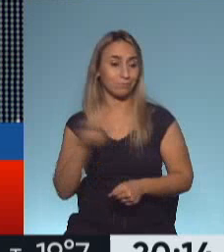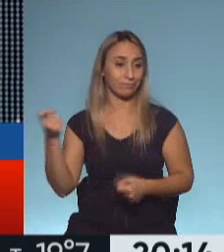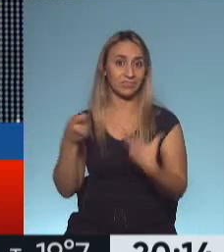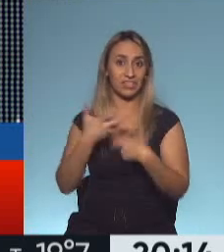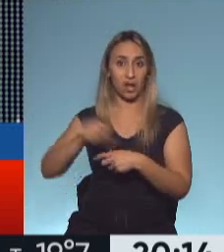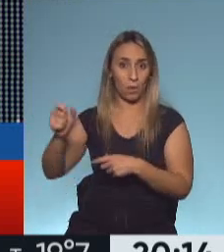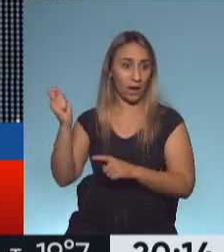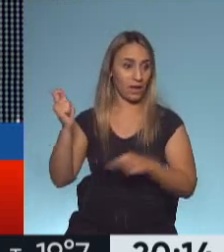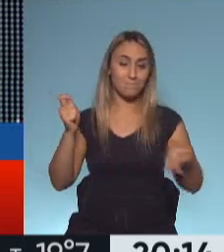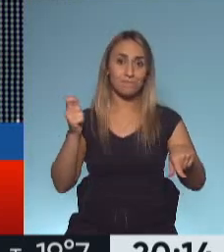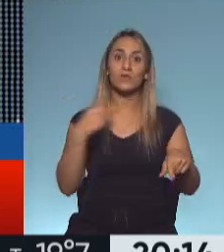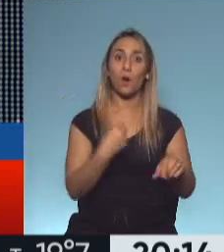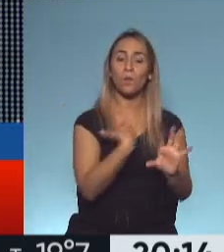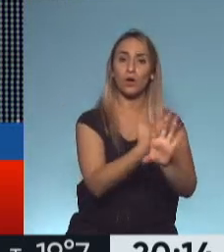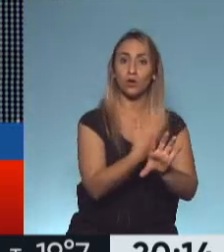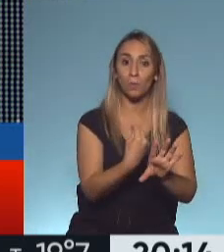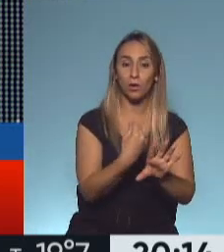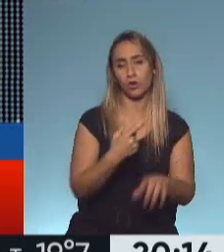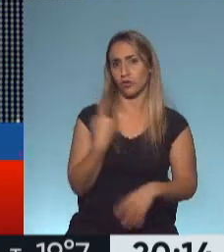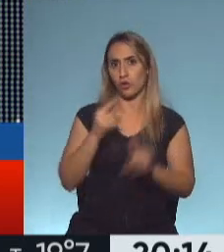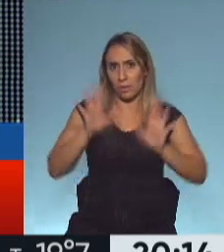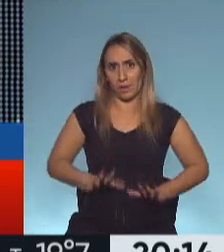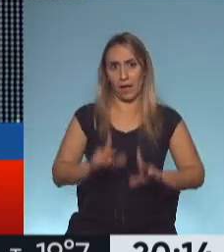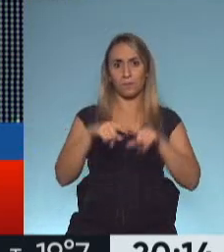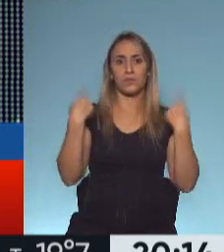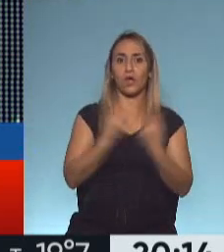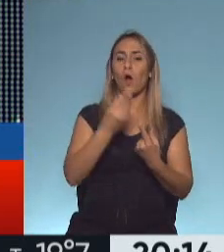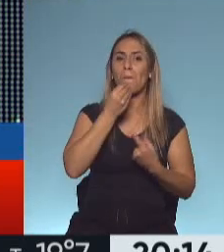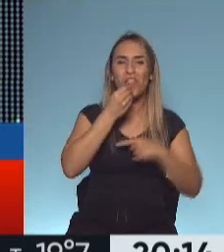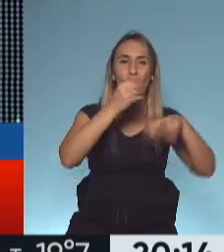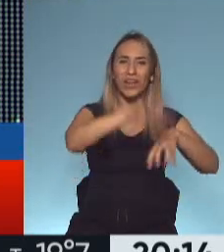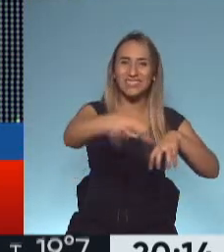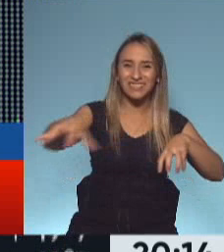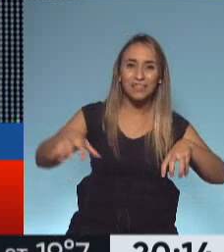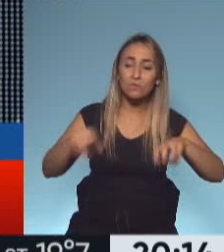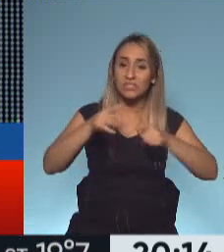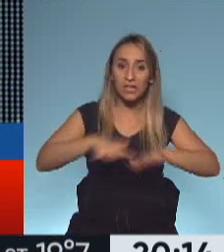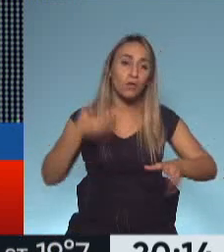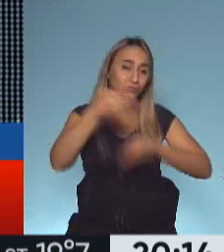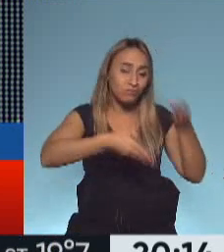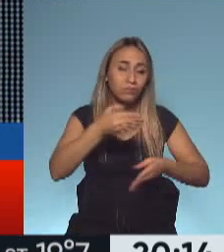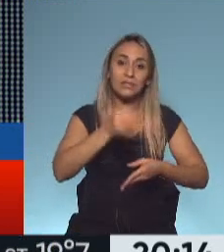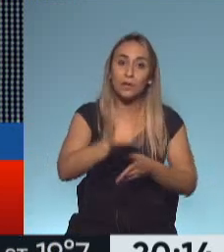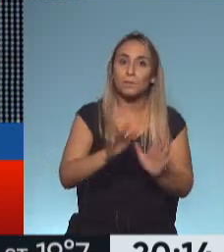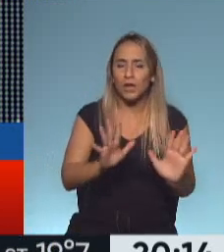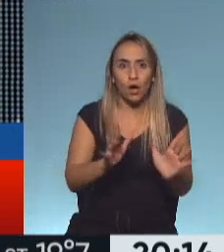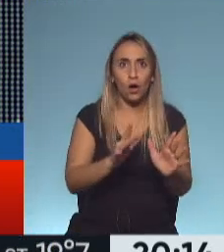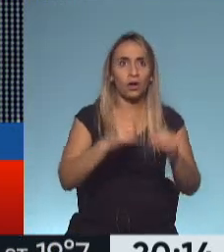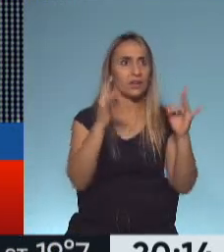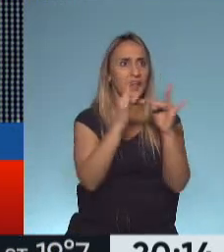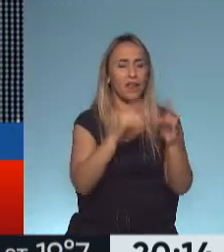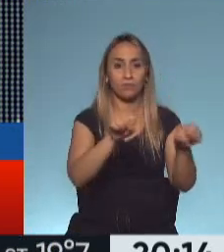no es lo mismo. O sea, está claro que el problema de conectividad aumentó la desigualdad educativa. Hay chicos que tienen más contenido que lo habitual,